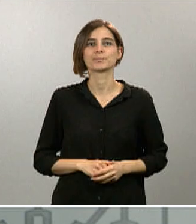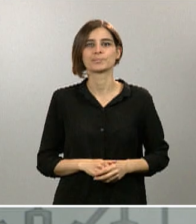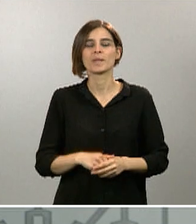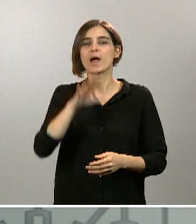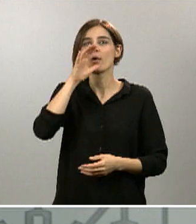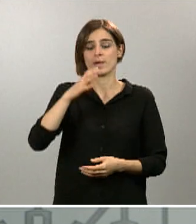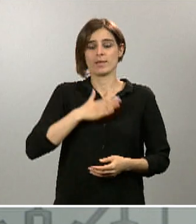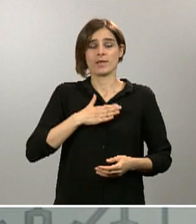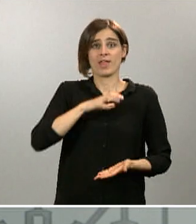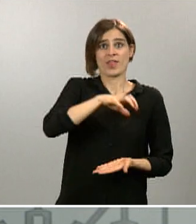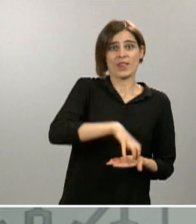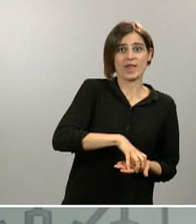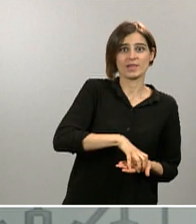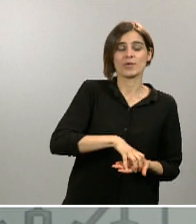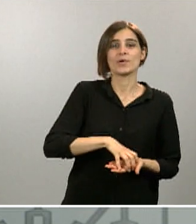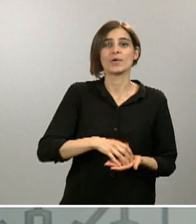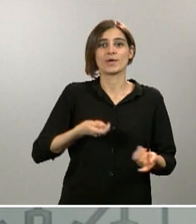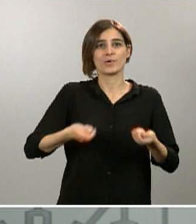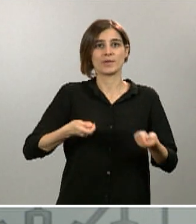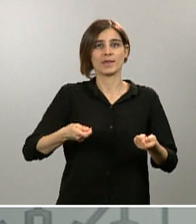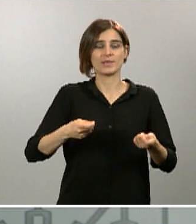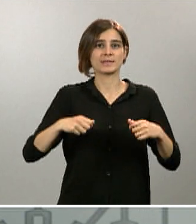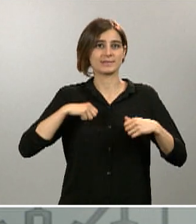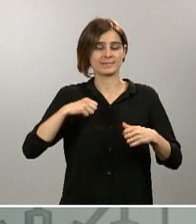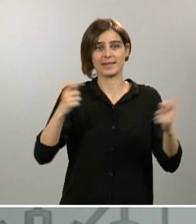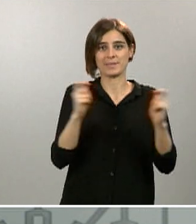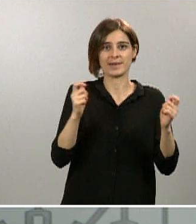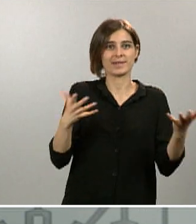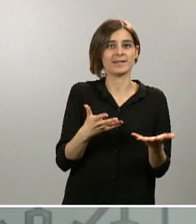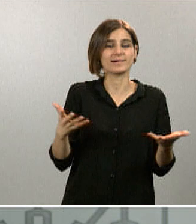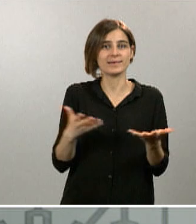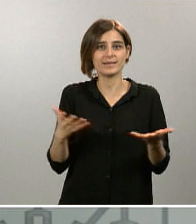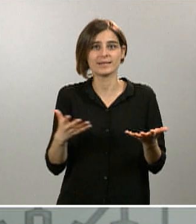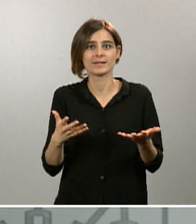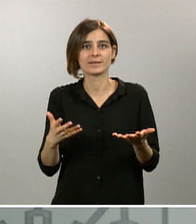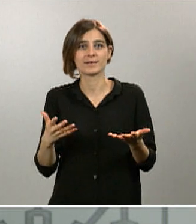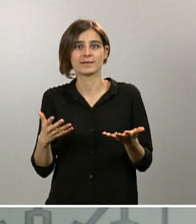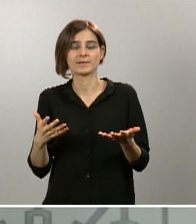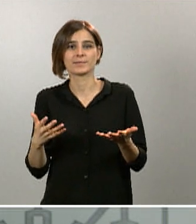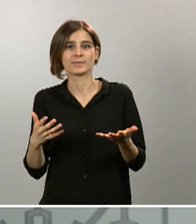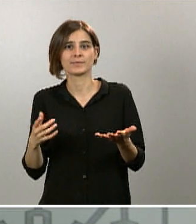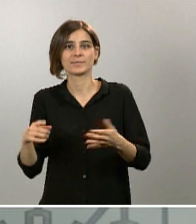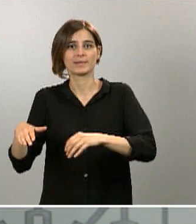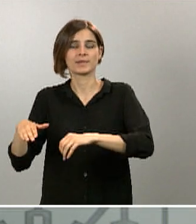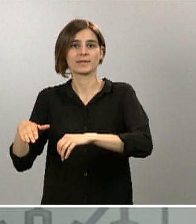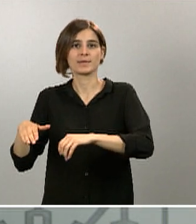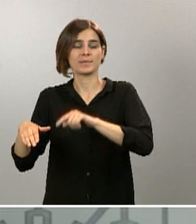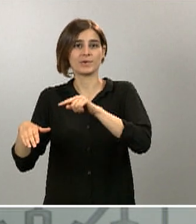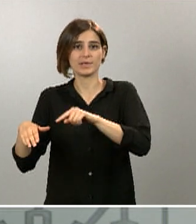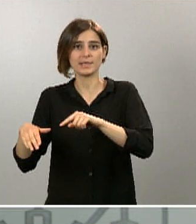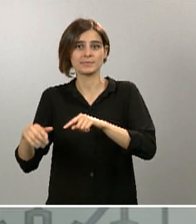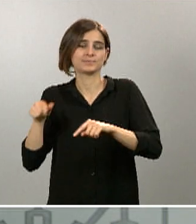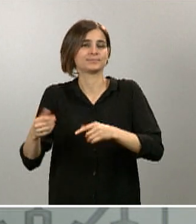Sanitarias sobre los profesionales sanitarios para valorar en detalle cómo ha sido su evolución. Pero sí que es cierto que los